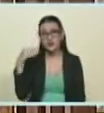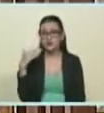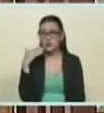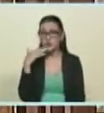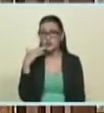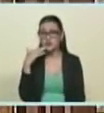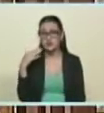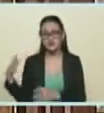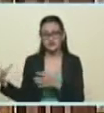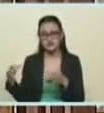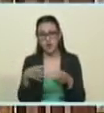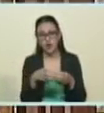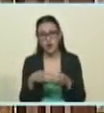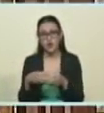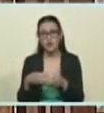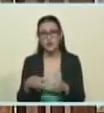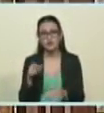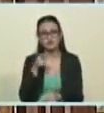gringa.